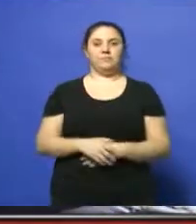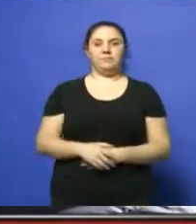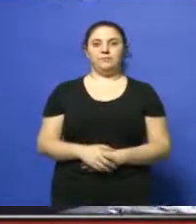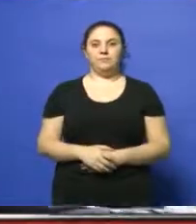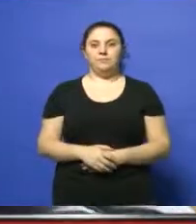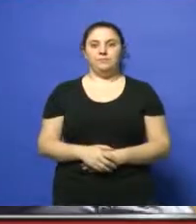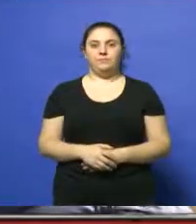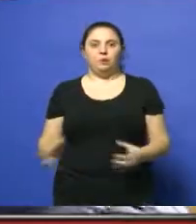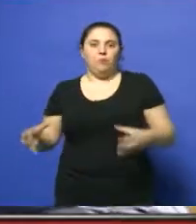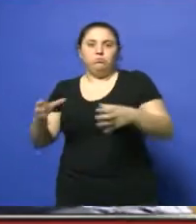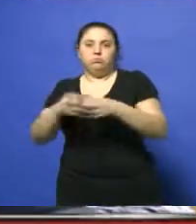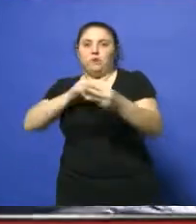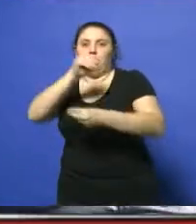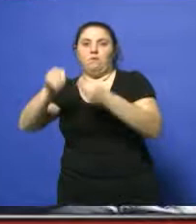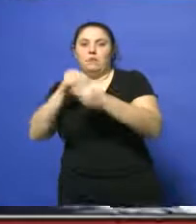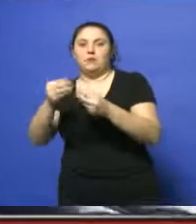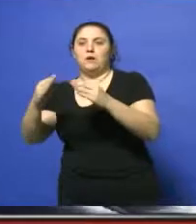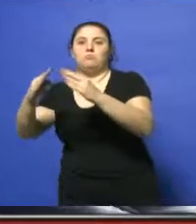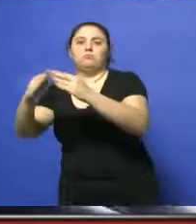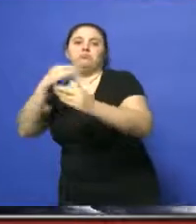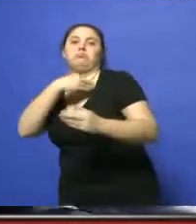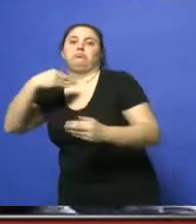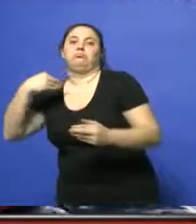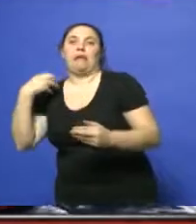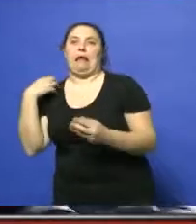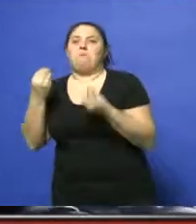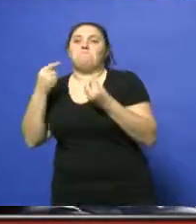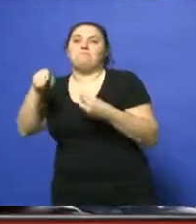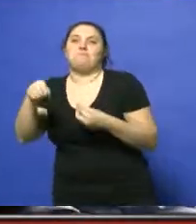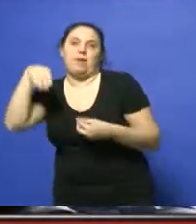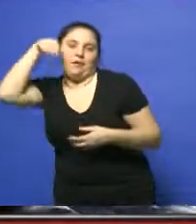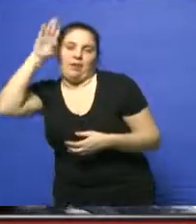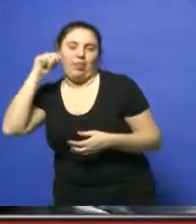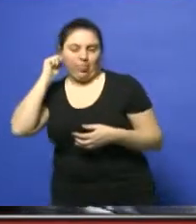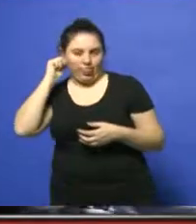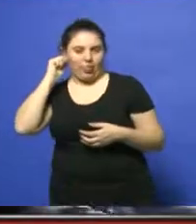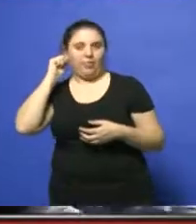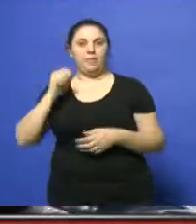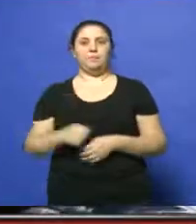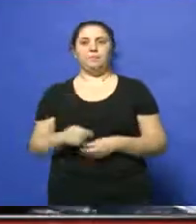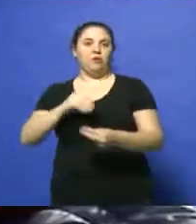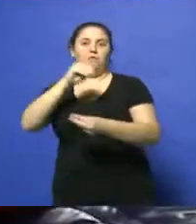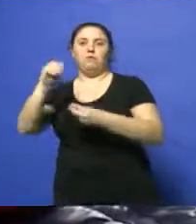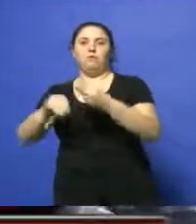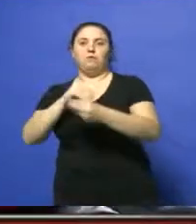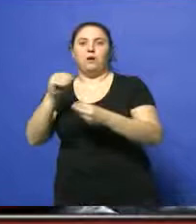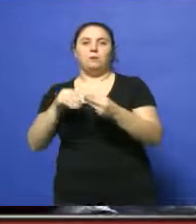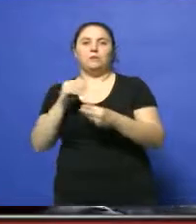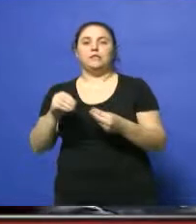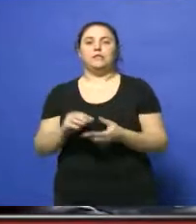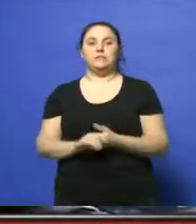juntamos en familia, nos juntamos en la casa de mi mamá, generalmente, porque es la más grande. Y sí, en familia compartimos un